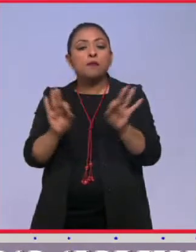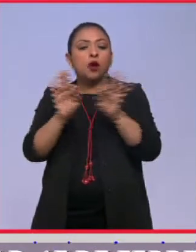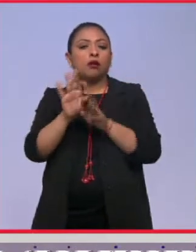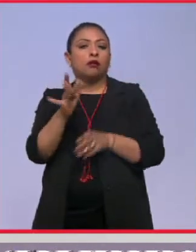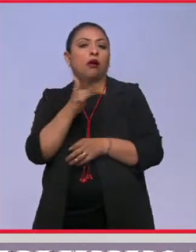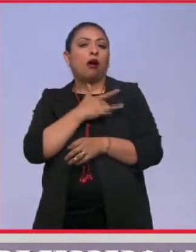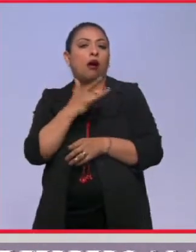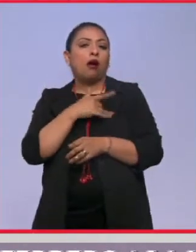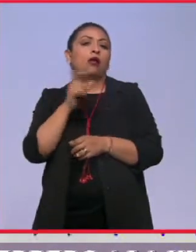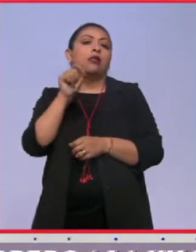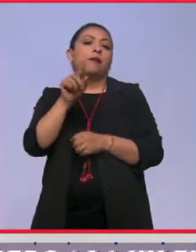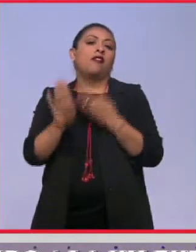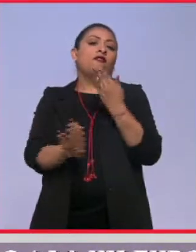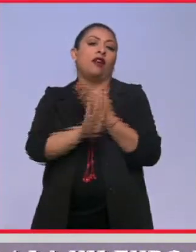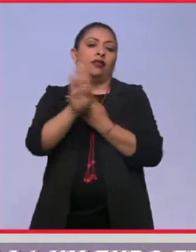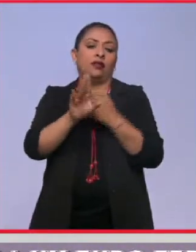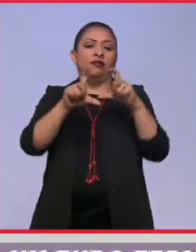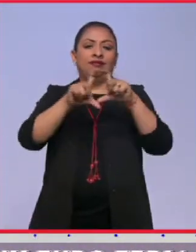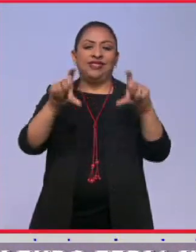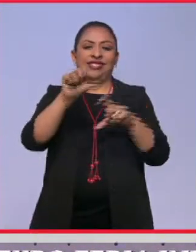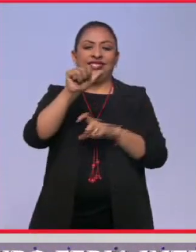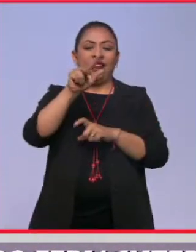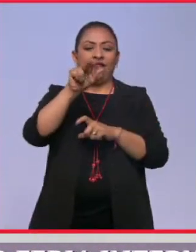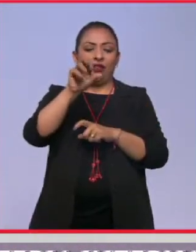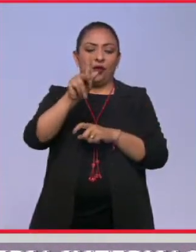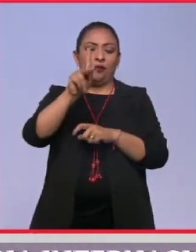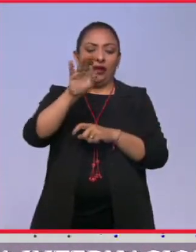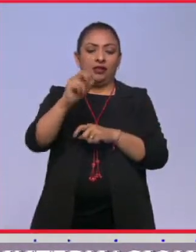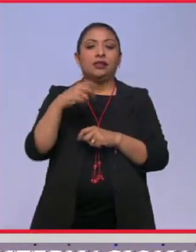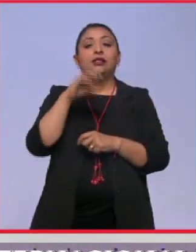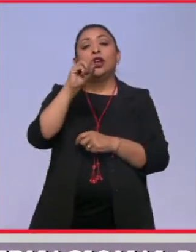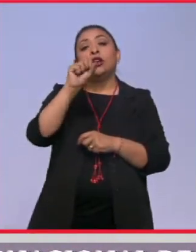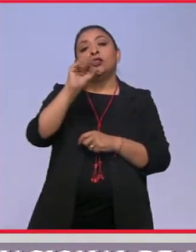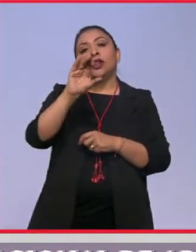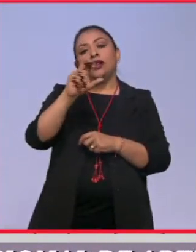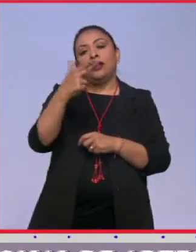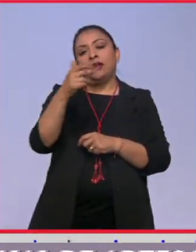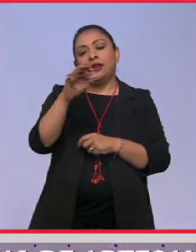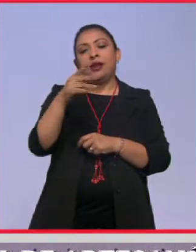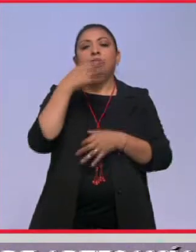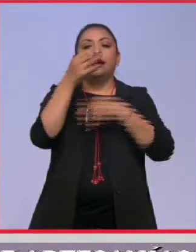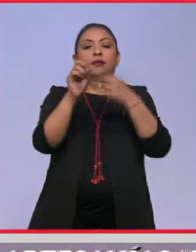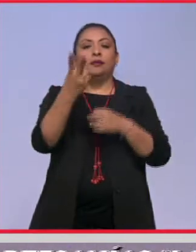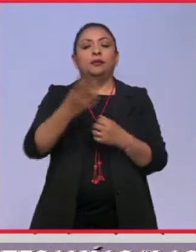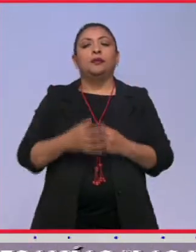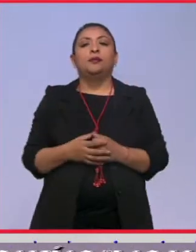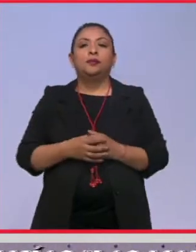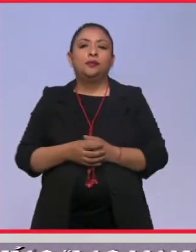fantasmas. Con información y texto de Salvador Perches Galván, Óscar Helguera, Noticias 22.